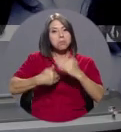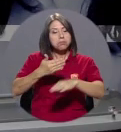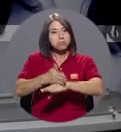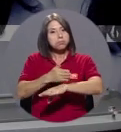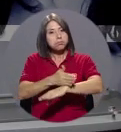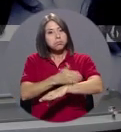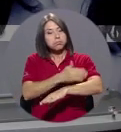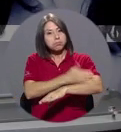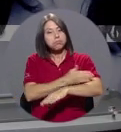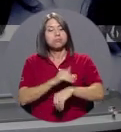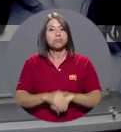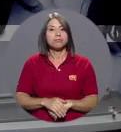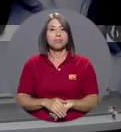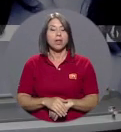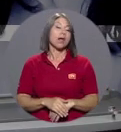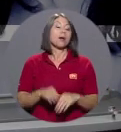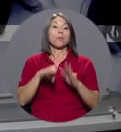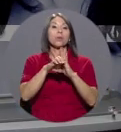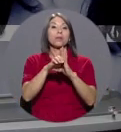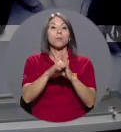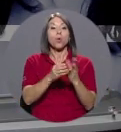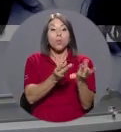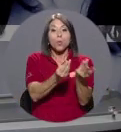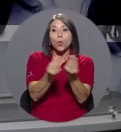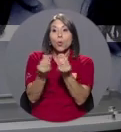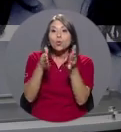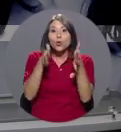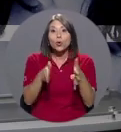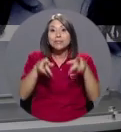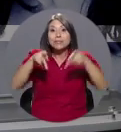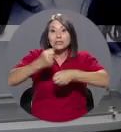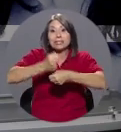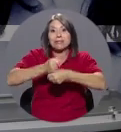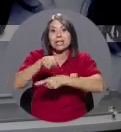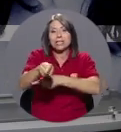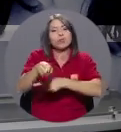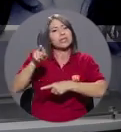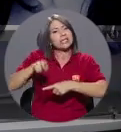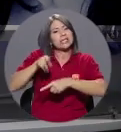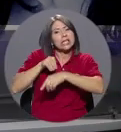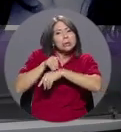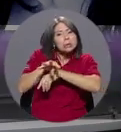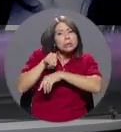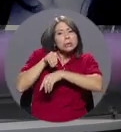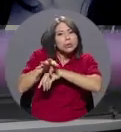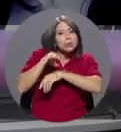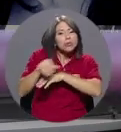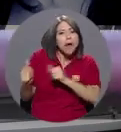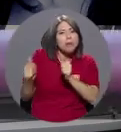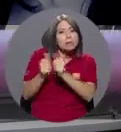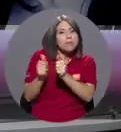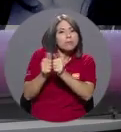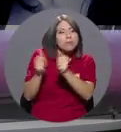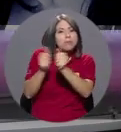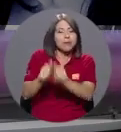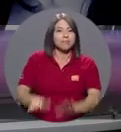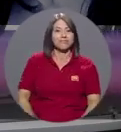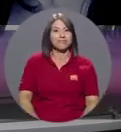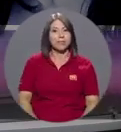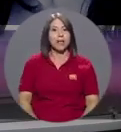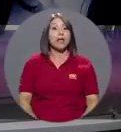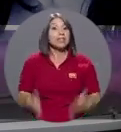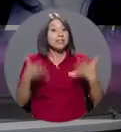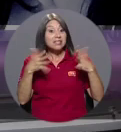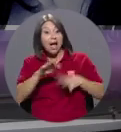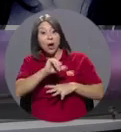los ámbitos. A nivel de productores, pues los productores, como ya hablamos, necesitan un gran acompañamiento. Los